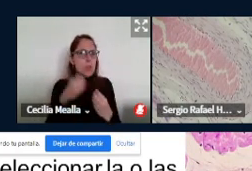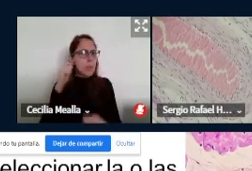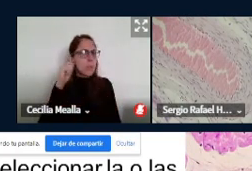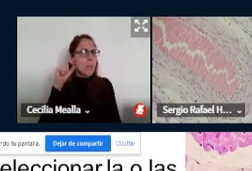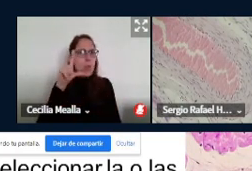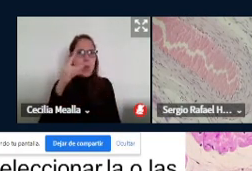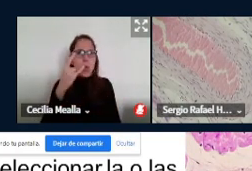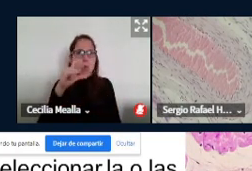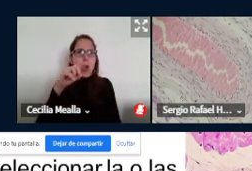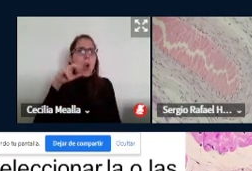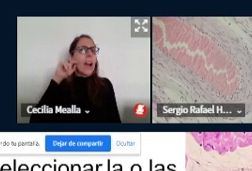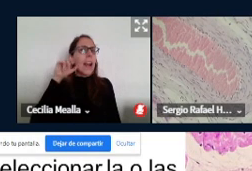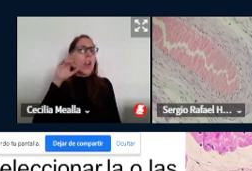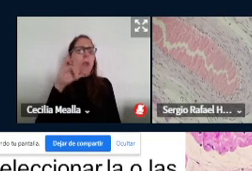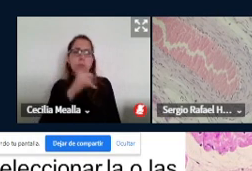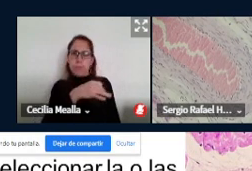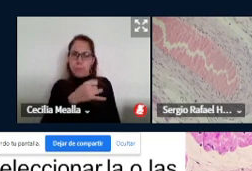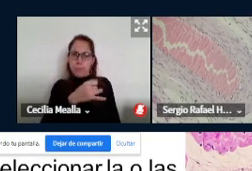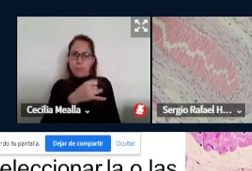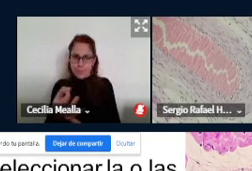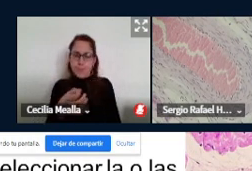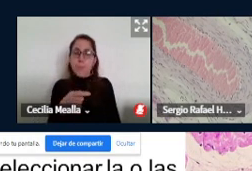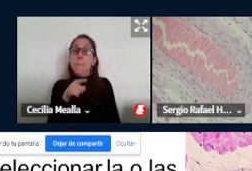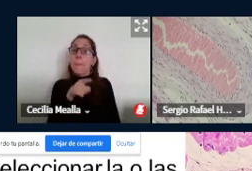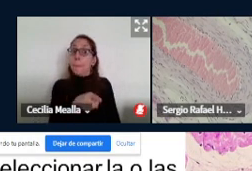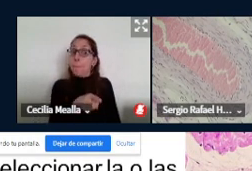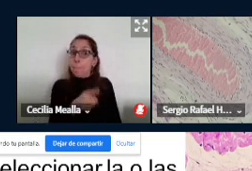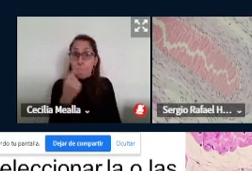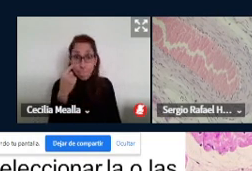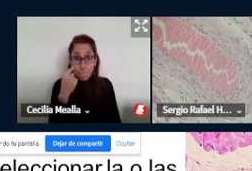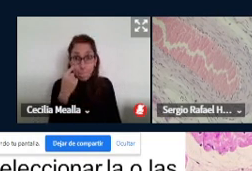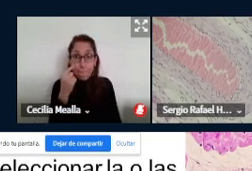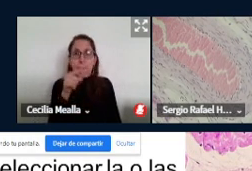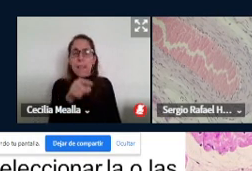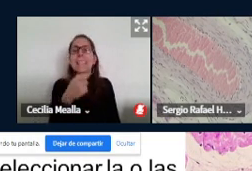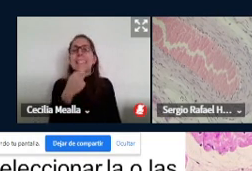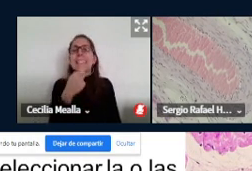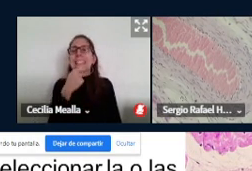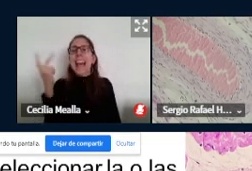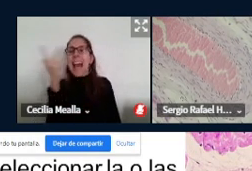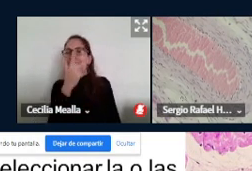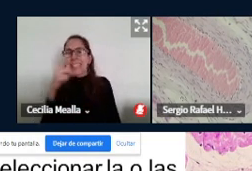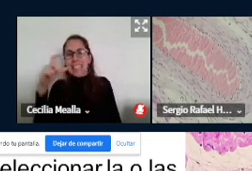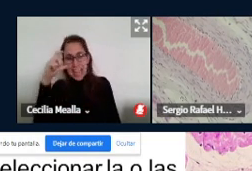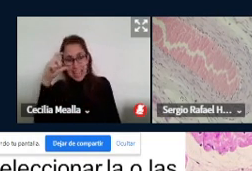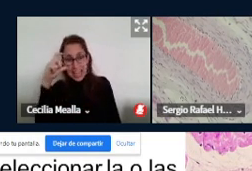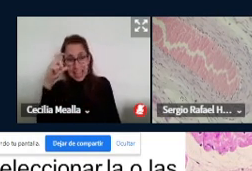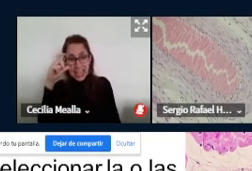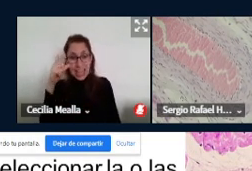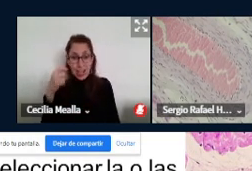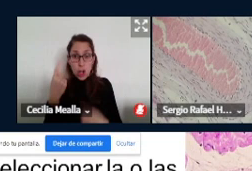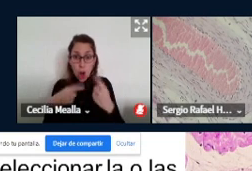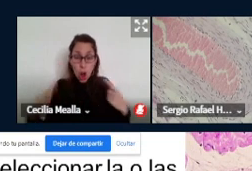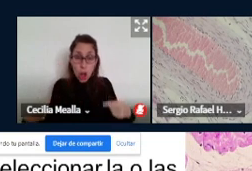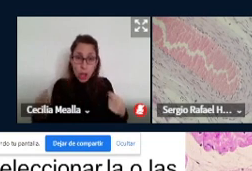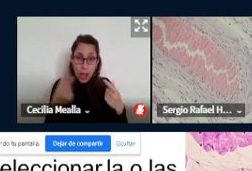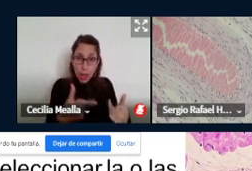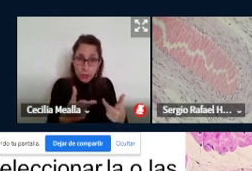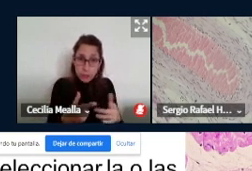glucógeno. Ahora, esa zona rica en glucógeno se colorea con H+E. ¿Verdadero o